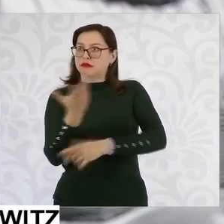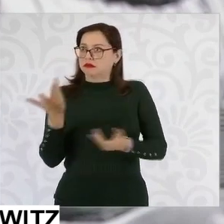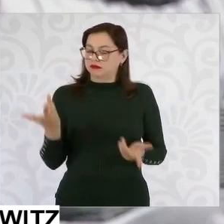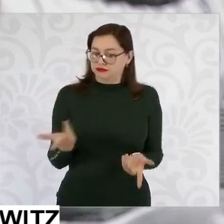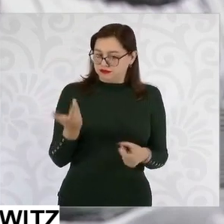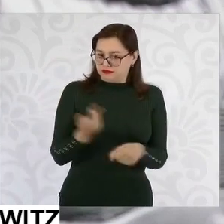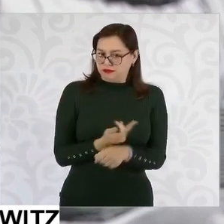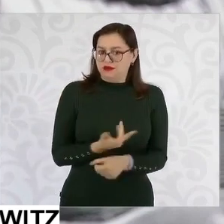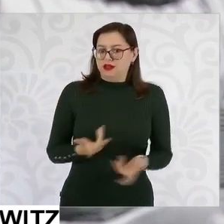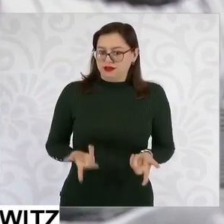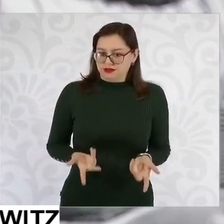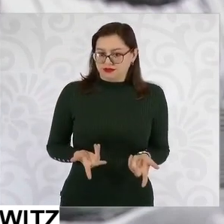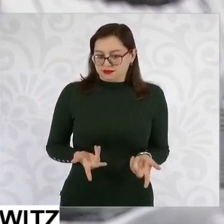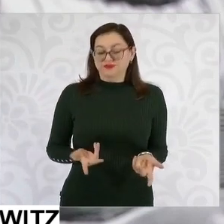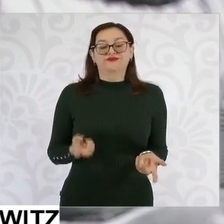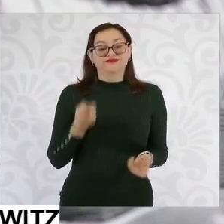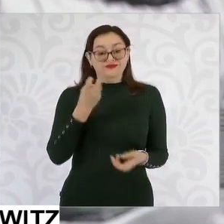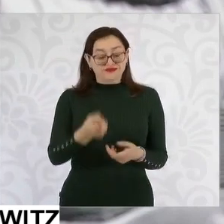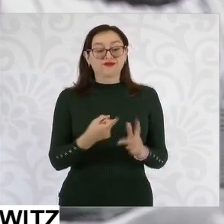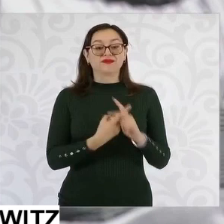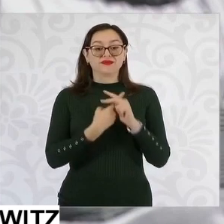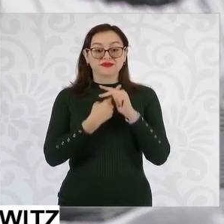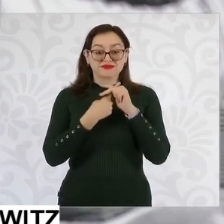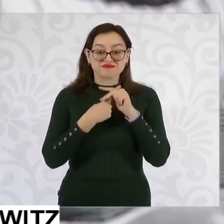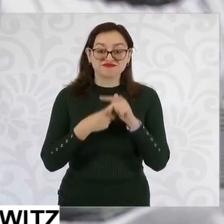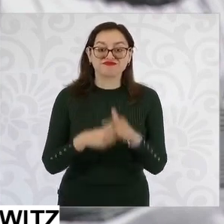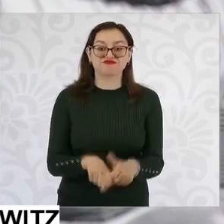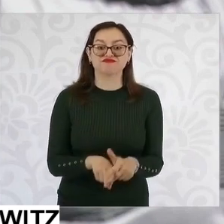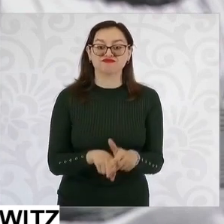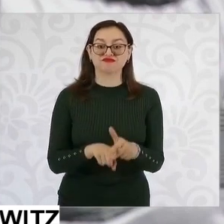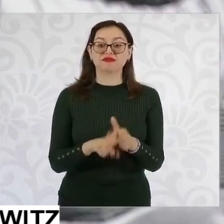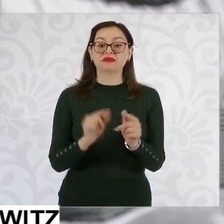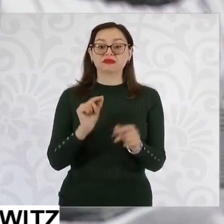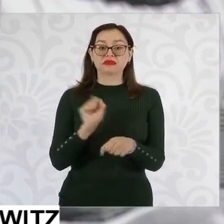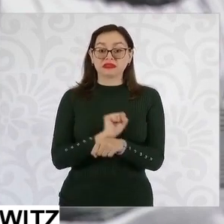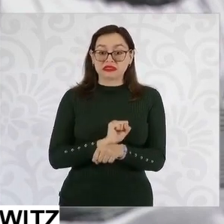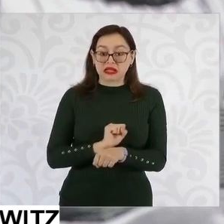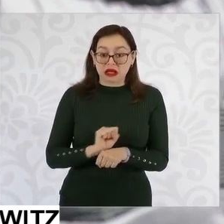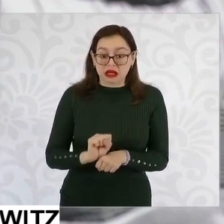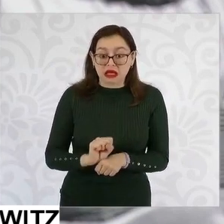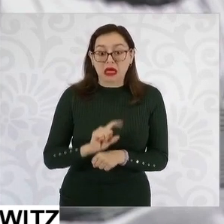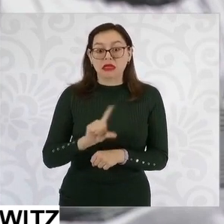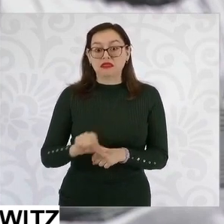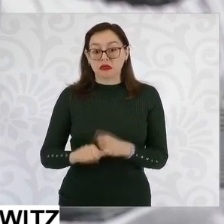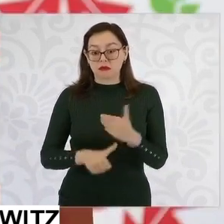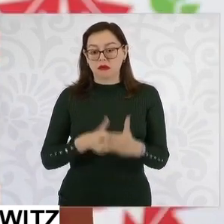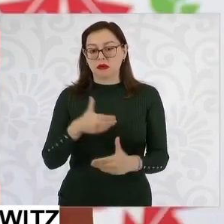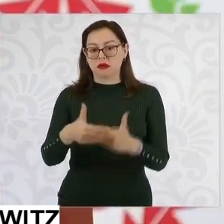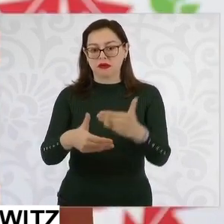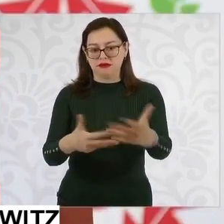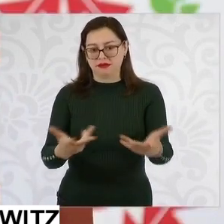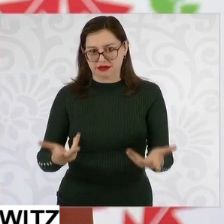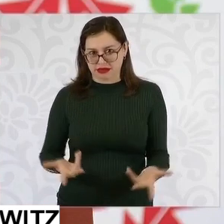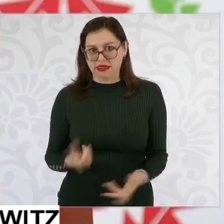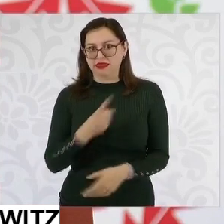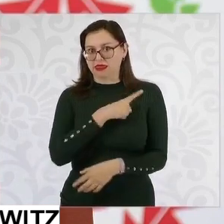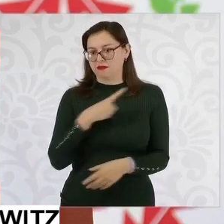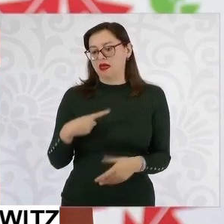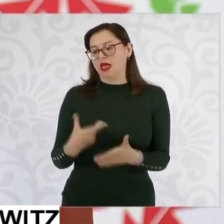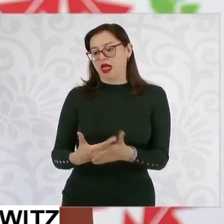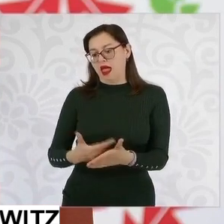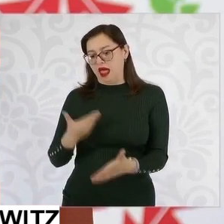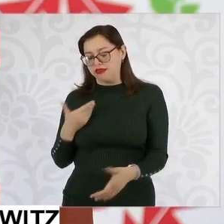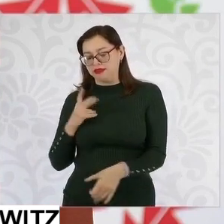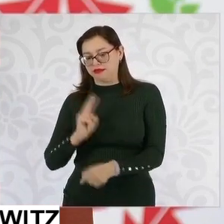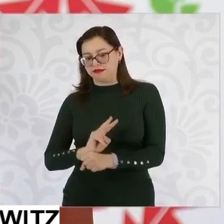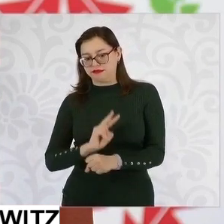precisamente de estos brotes de los que podemos aprender para tener mejores medidas preventivas y de